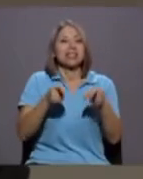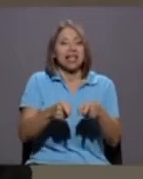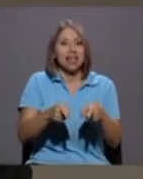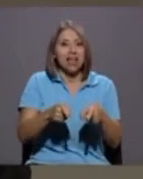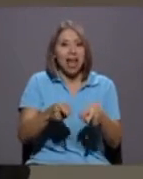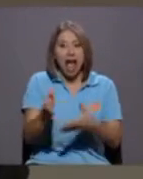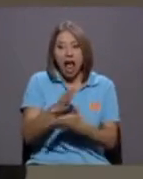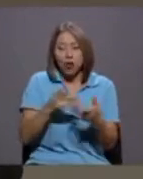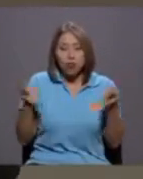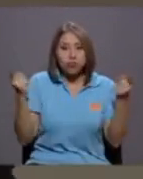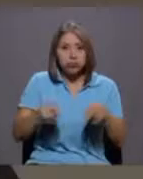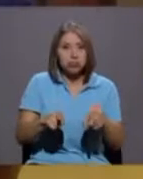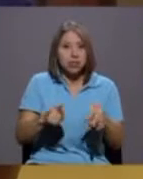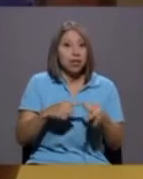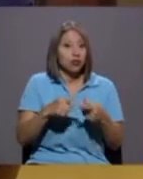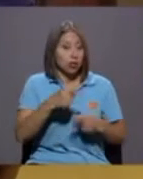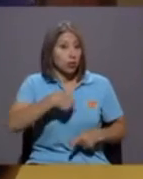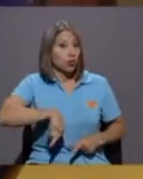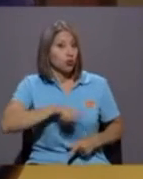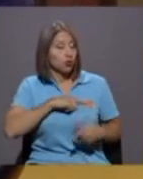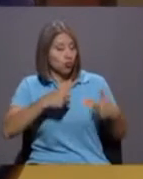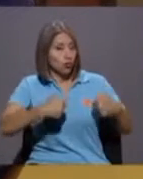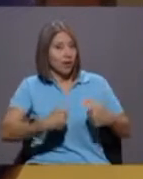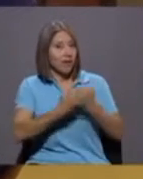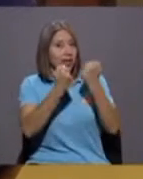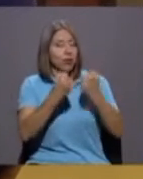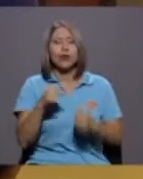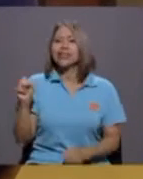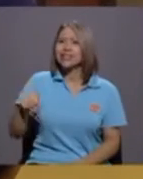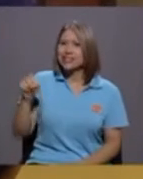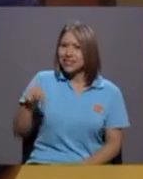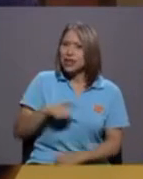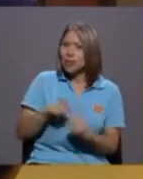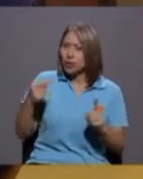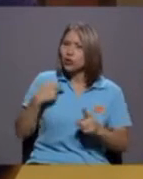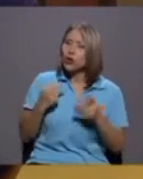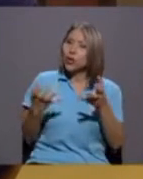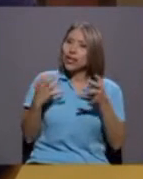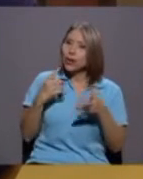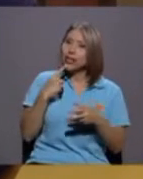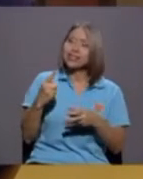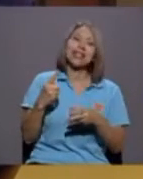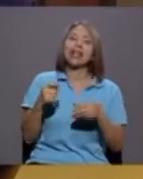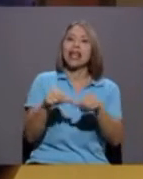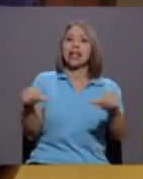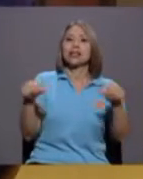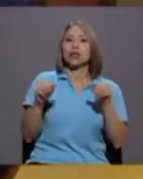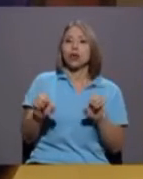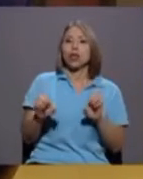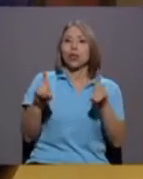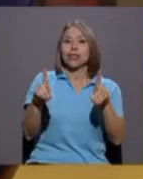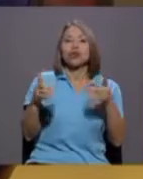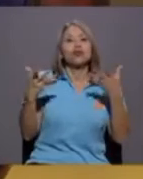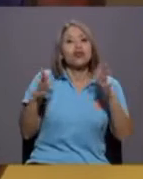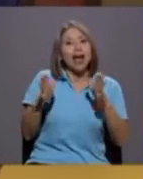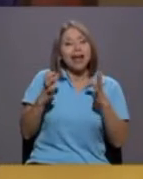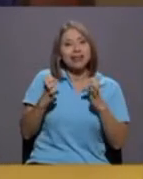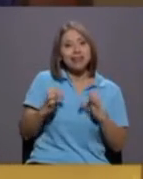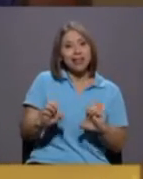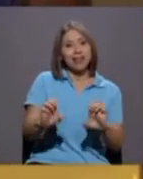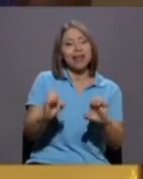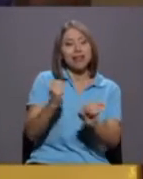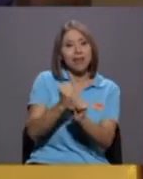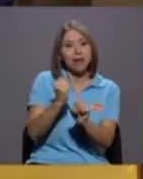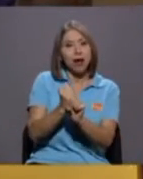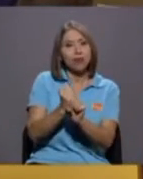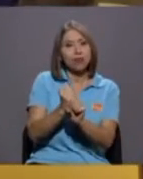creo que tenemos un gran reto. Sí, pero yo quiero decir que el sector de educación tiene una estrategia y de trabajo,